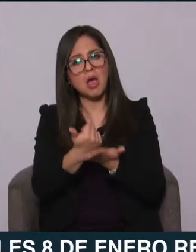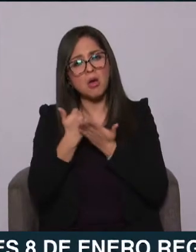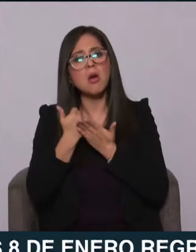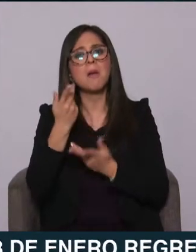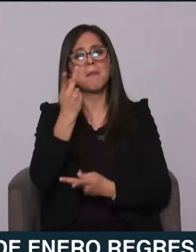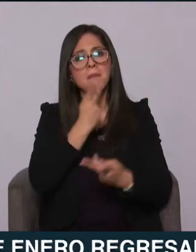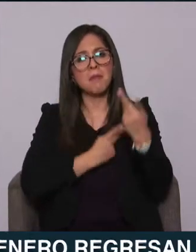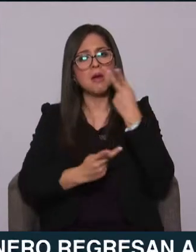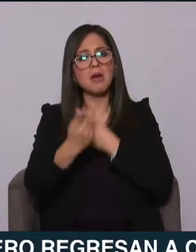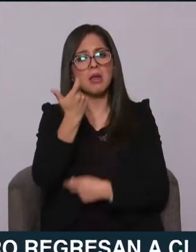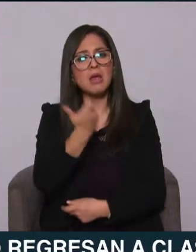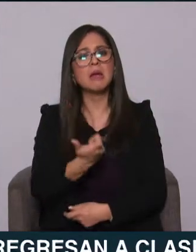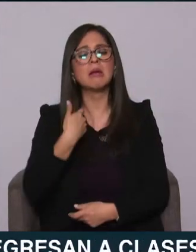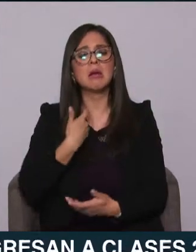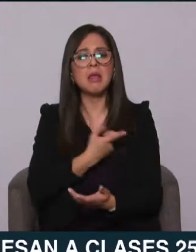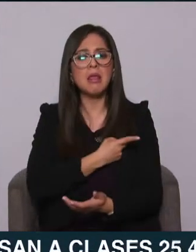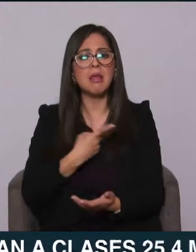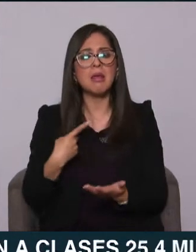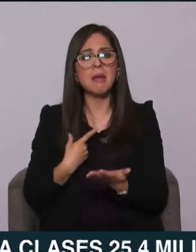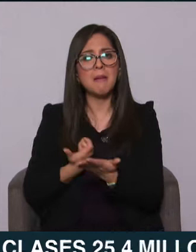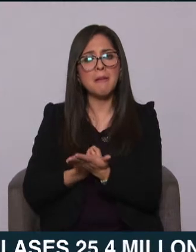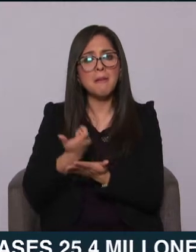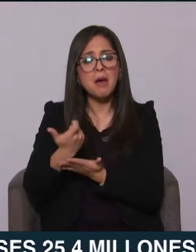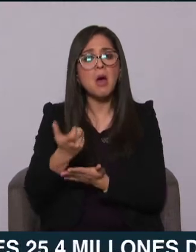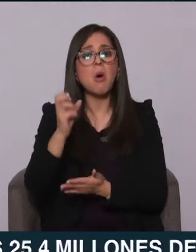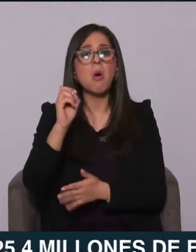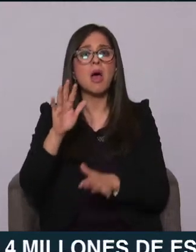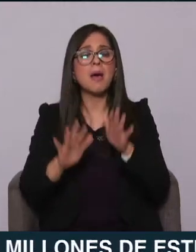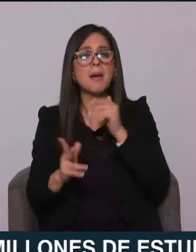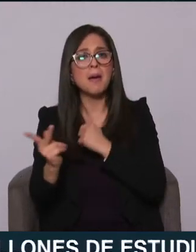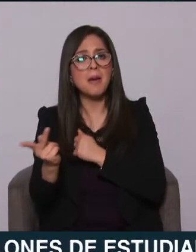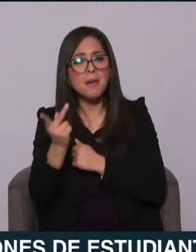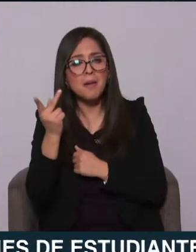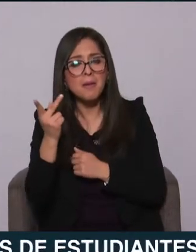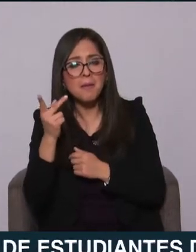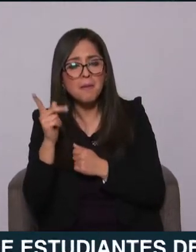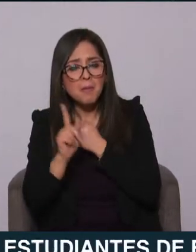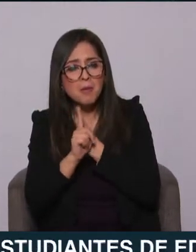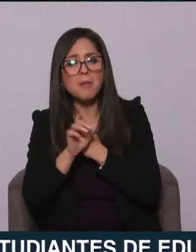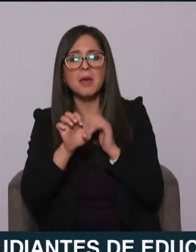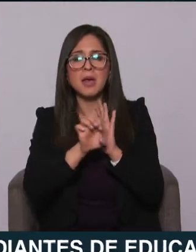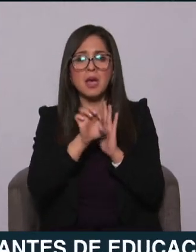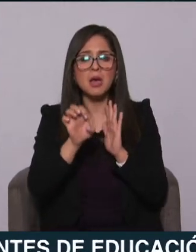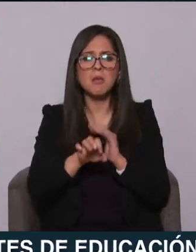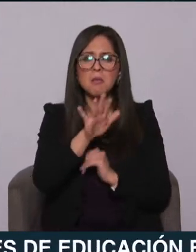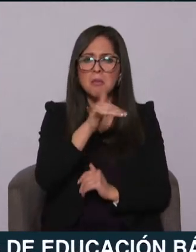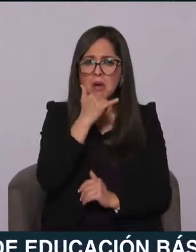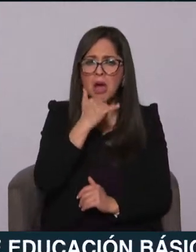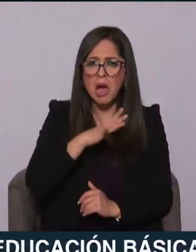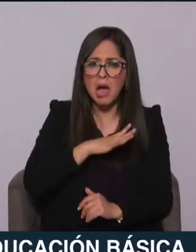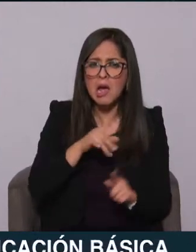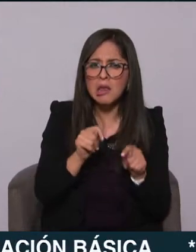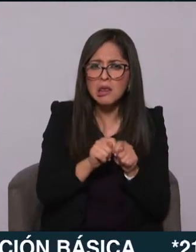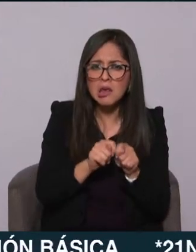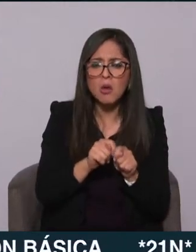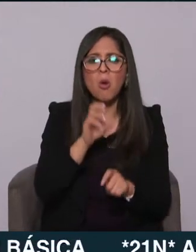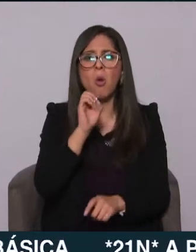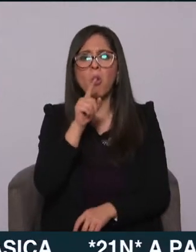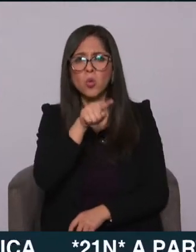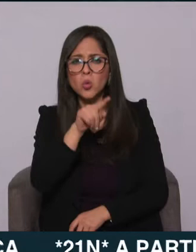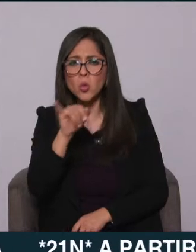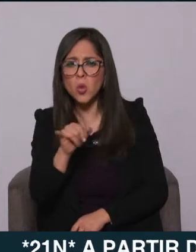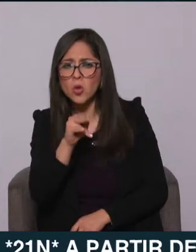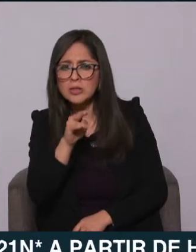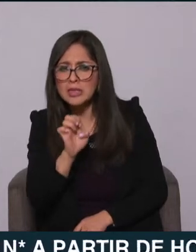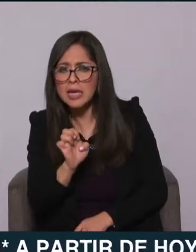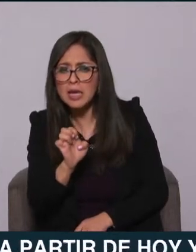una supuesta deuda o un problema. Hacen preguntas como: ¿está mi tío? ¿O eres José? Hacen